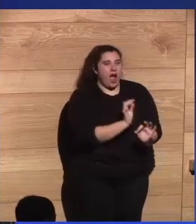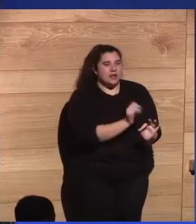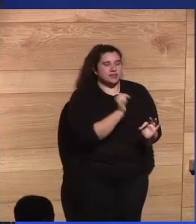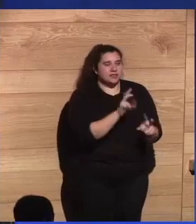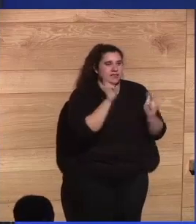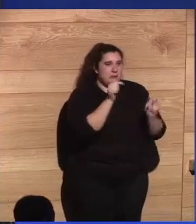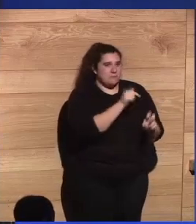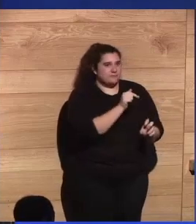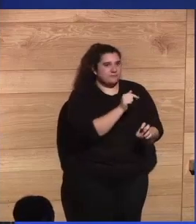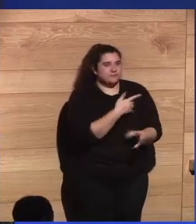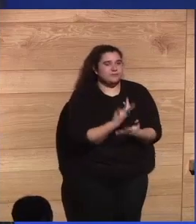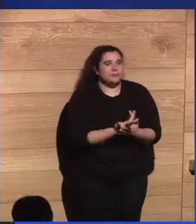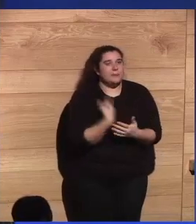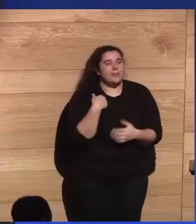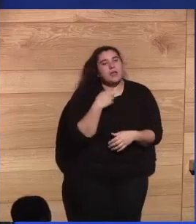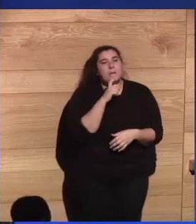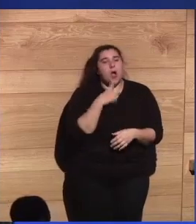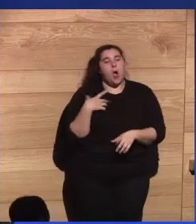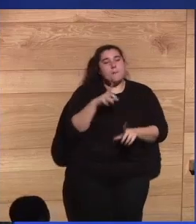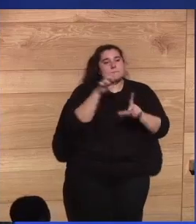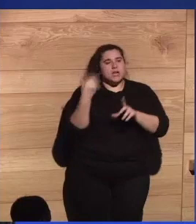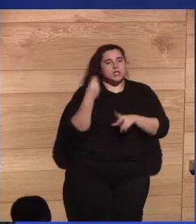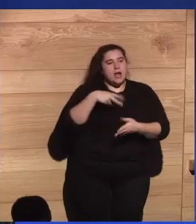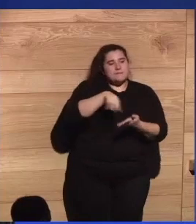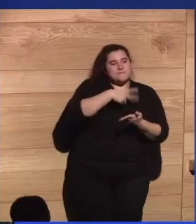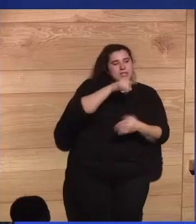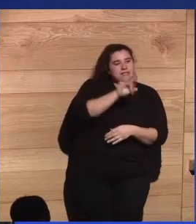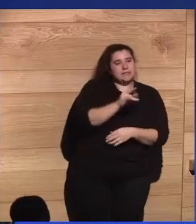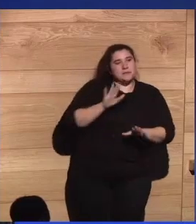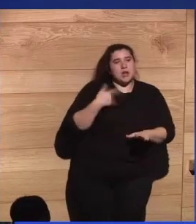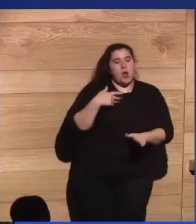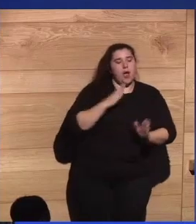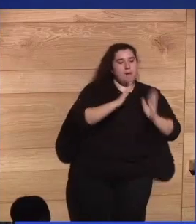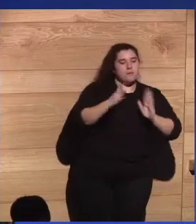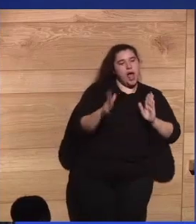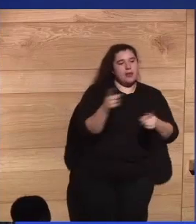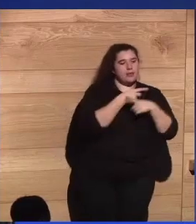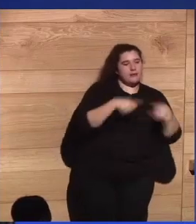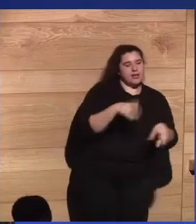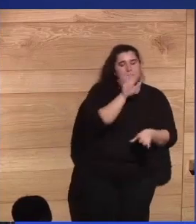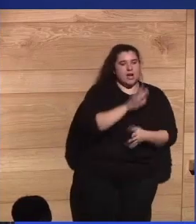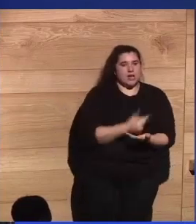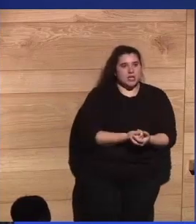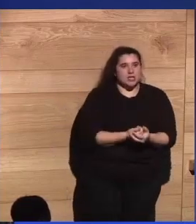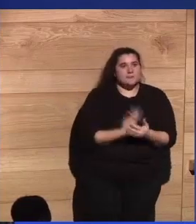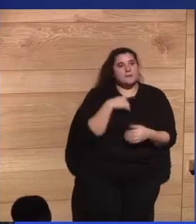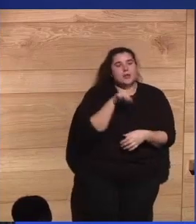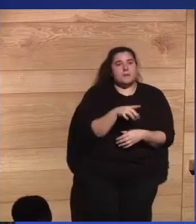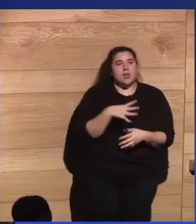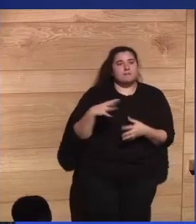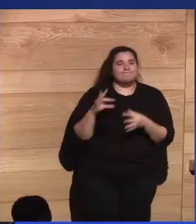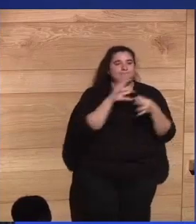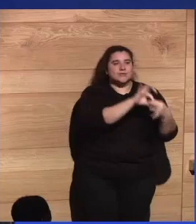sector bailado que el del resto de los personajes, es casi como de otra época y de otro temperamento. Y además va en consonancia